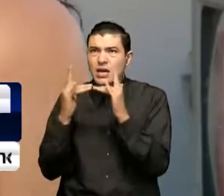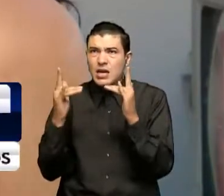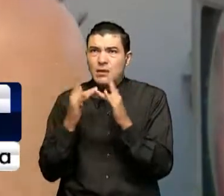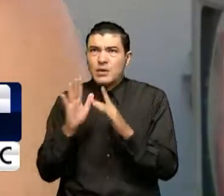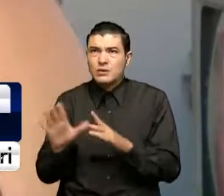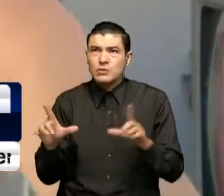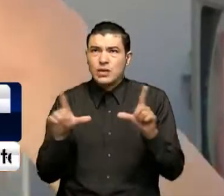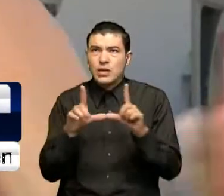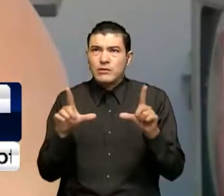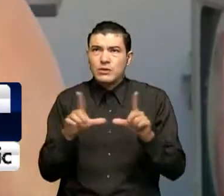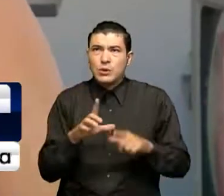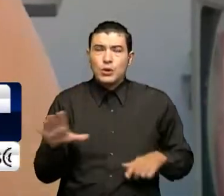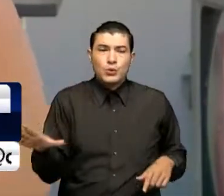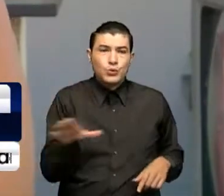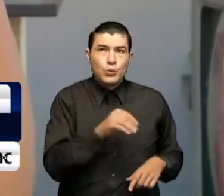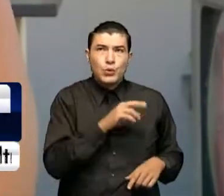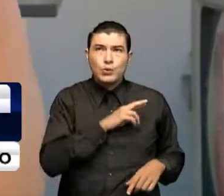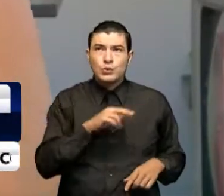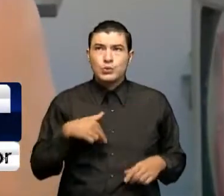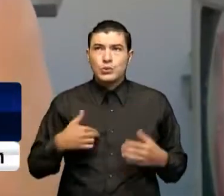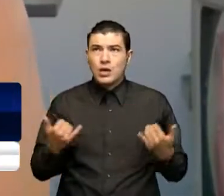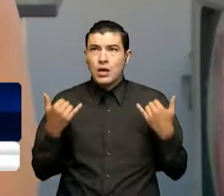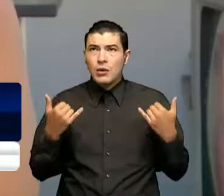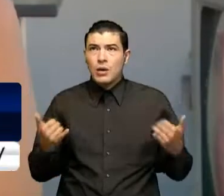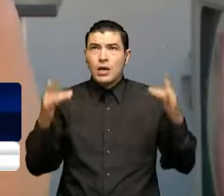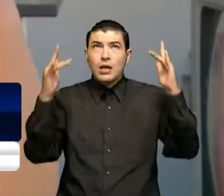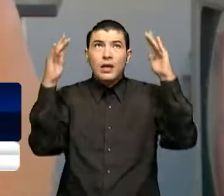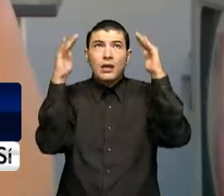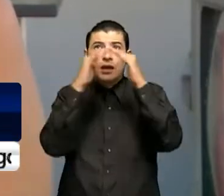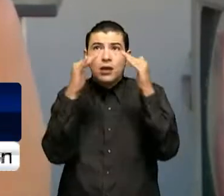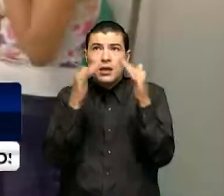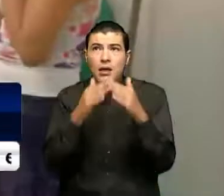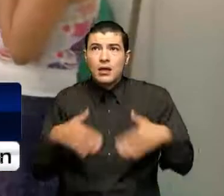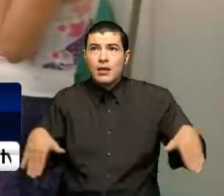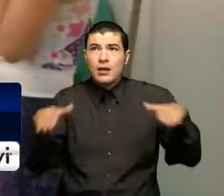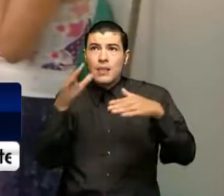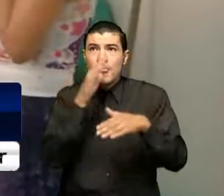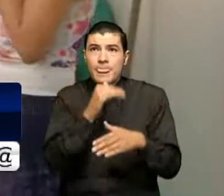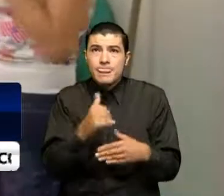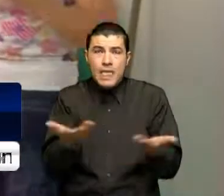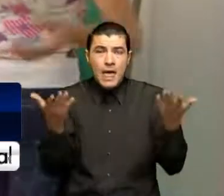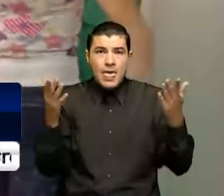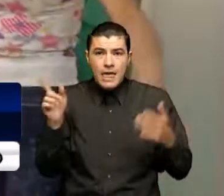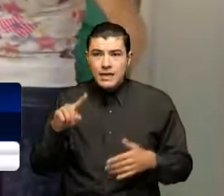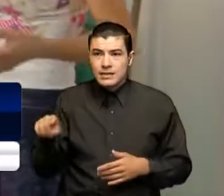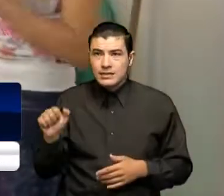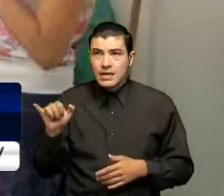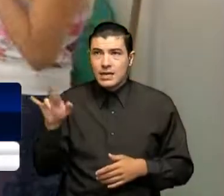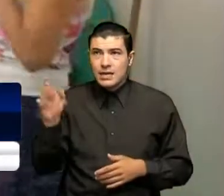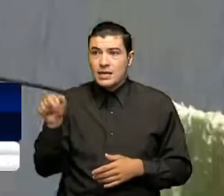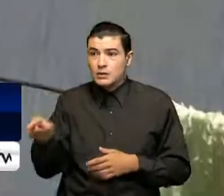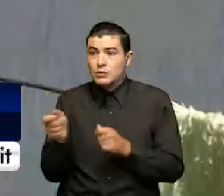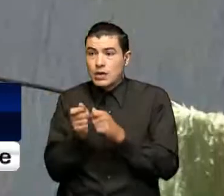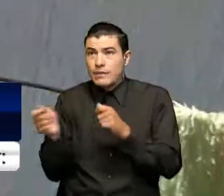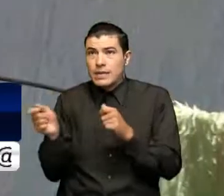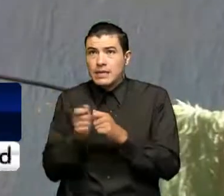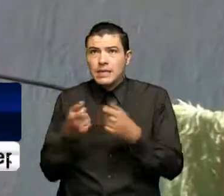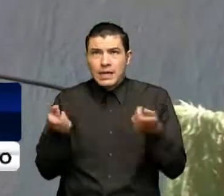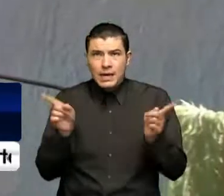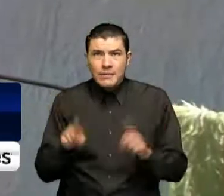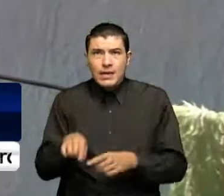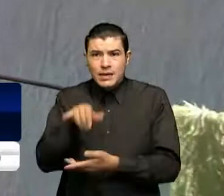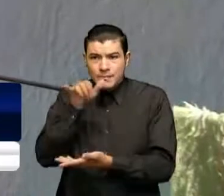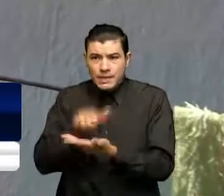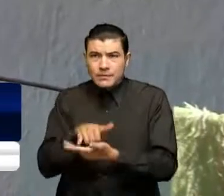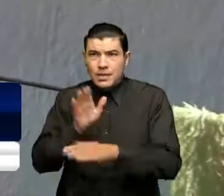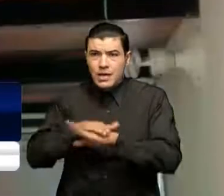televisor tocamos en la intemperie quedamos sin nada salida vecina de sandra en el barrio girardot sufrió